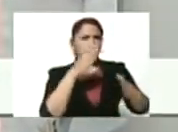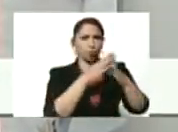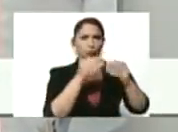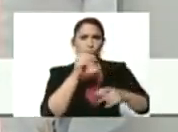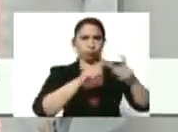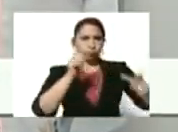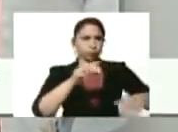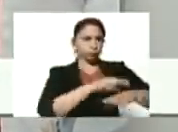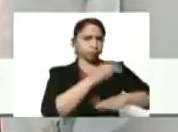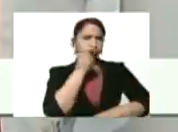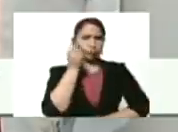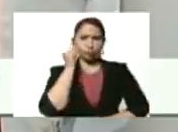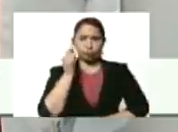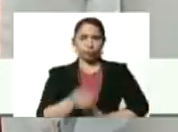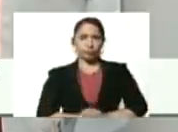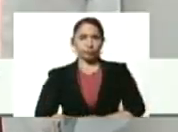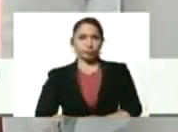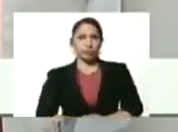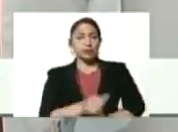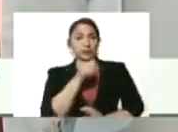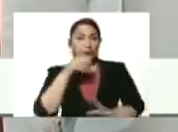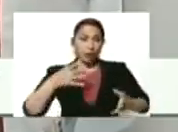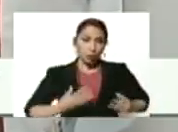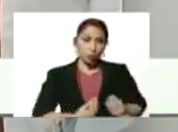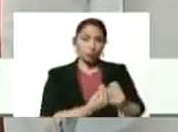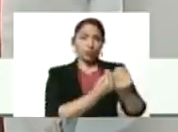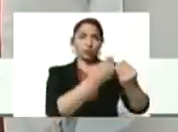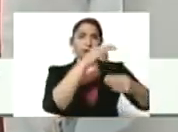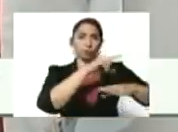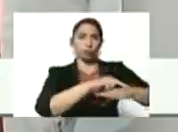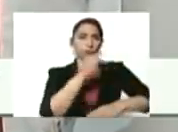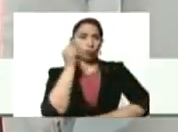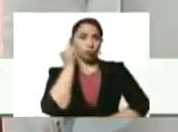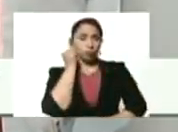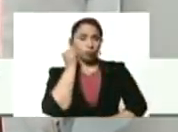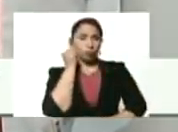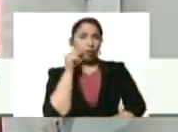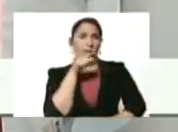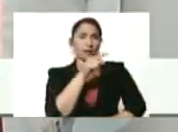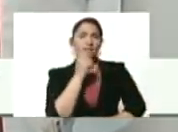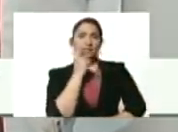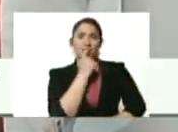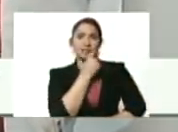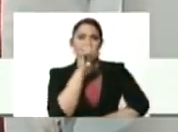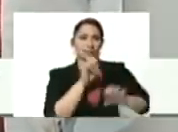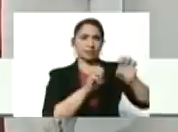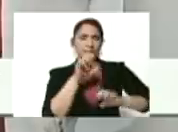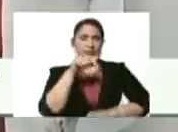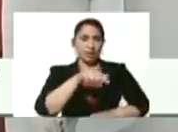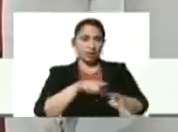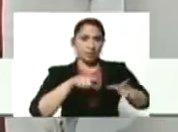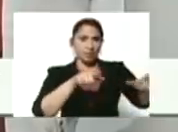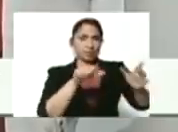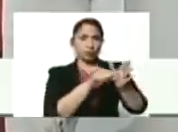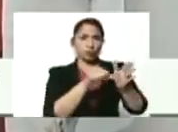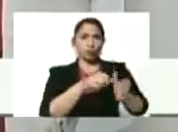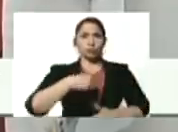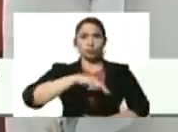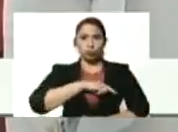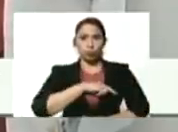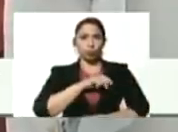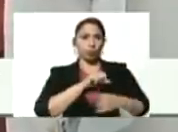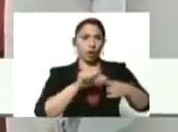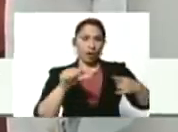los doctores, a toda la doctora. Aquí nos acompaña la doctora Churio, que es la odontólogo de este espacio, donde estamos también en la